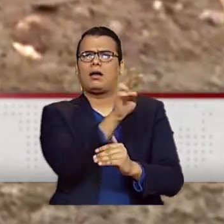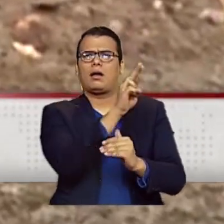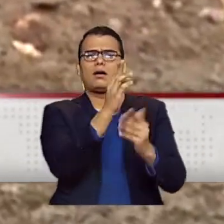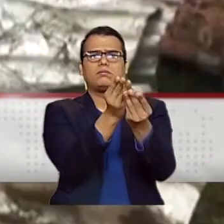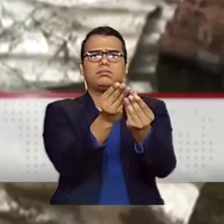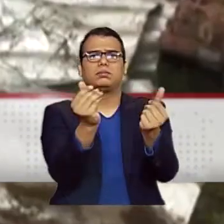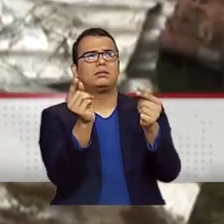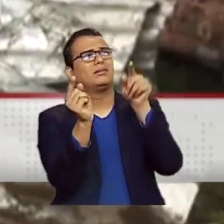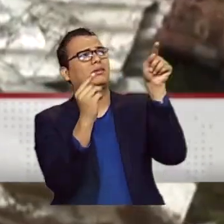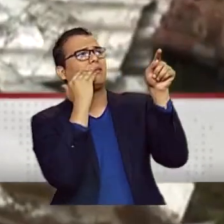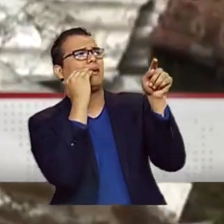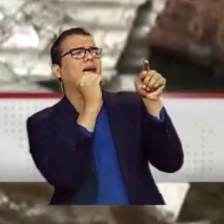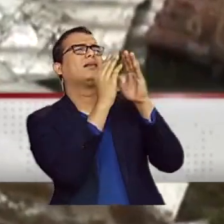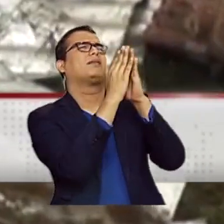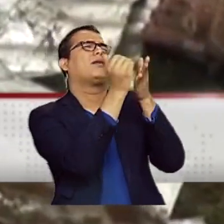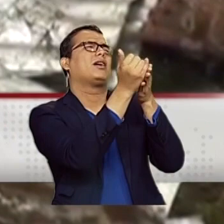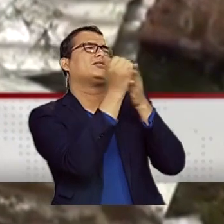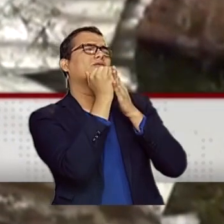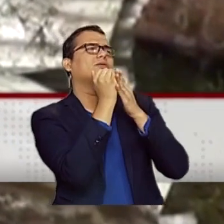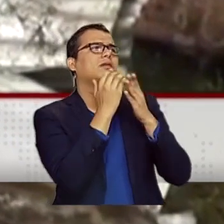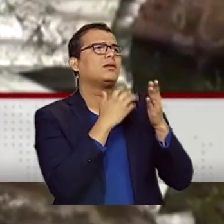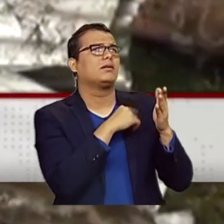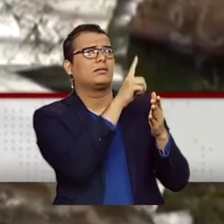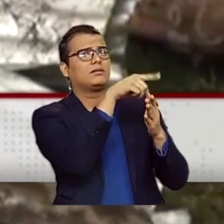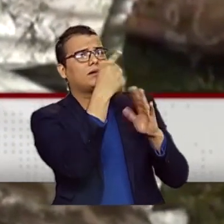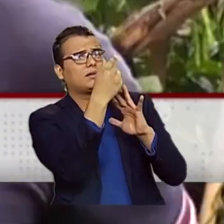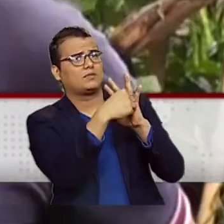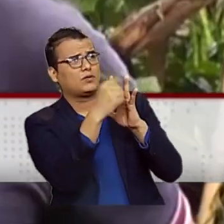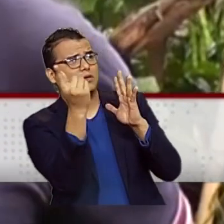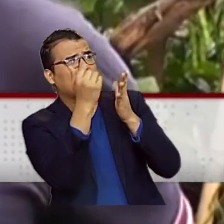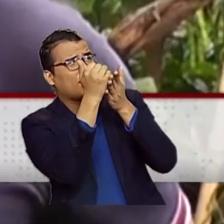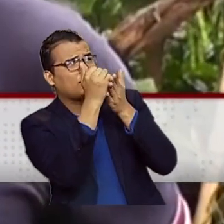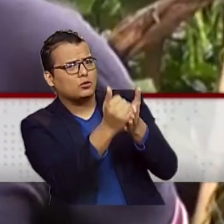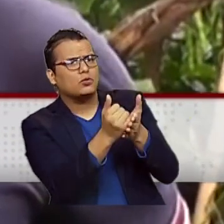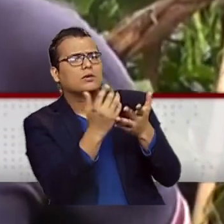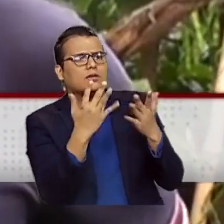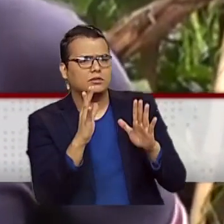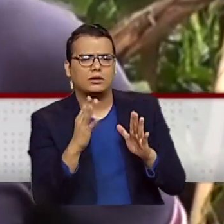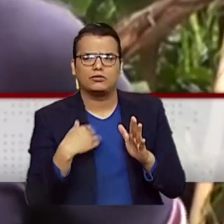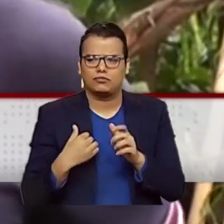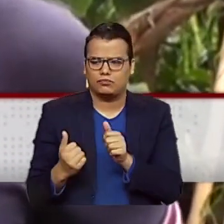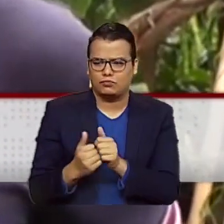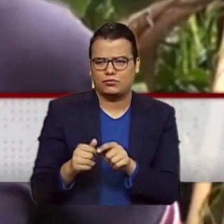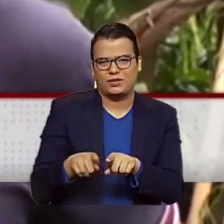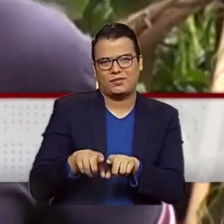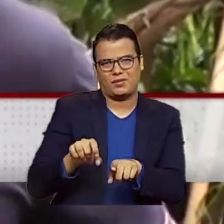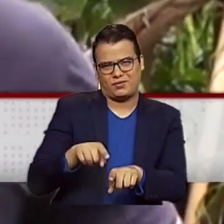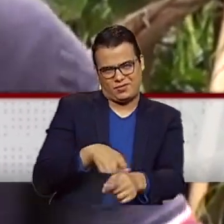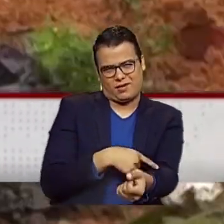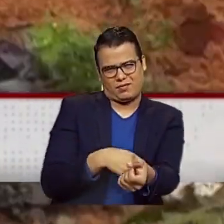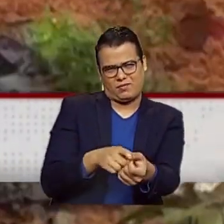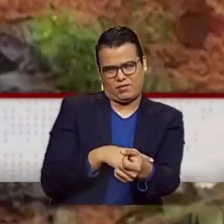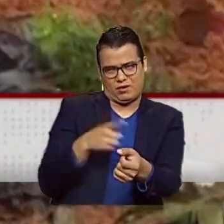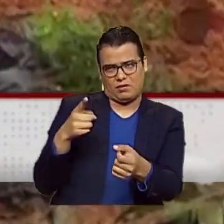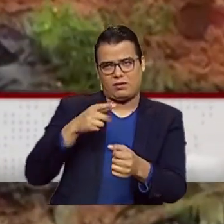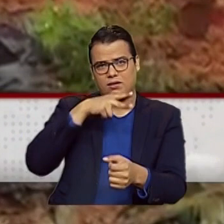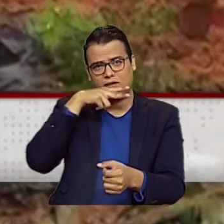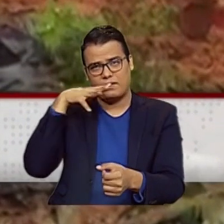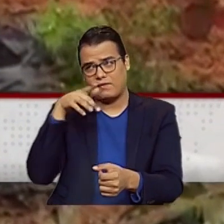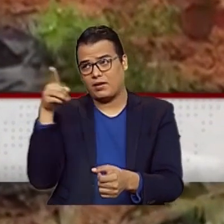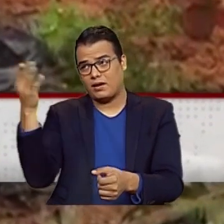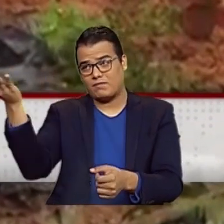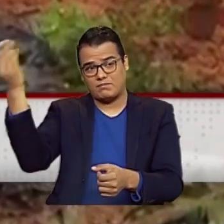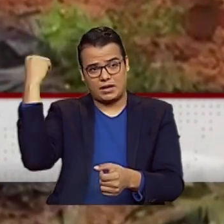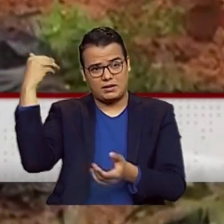muchacha ría pedía auxilio que le fuéramos a salvar, ayudar al marido. Pues sí, yo ahí fui con mi hermano porque mi hermano subió a la finca y fuimos y lo